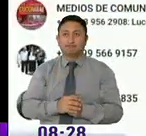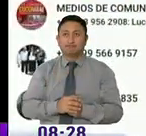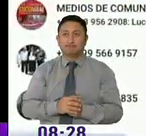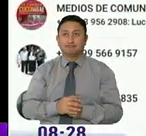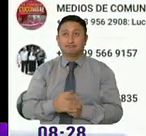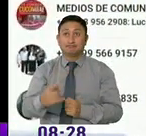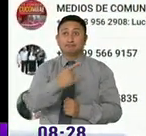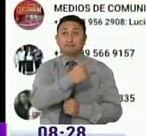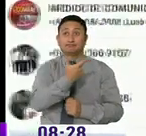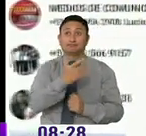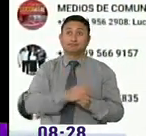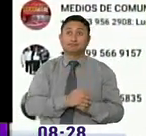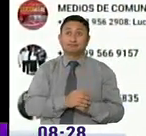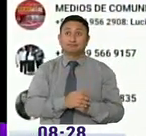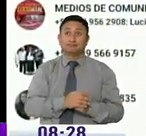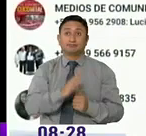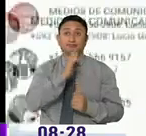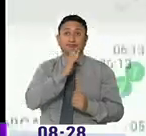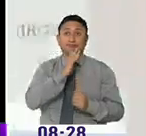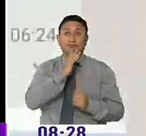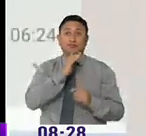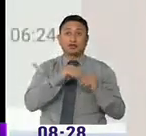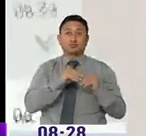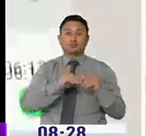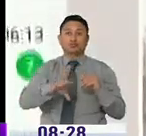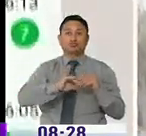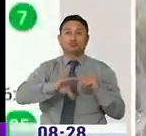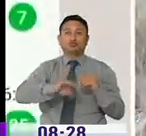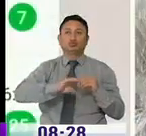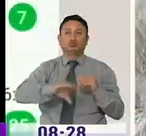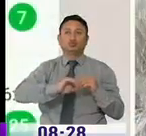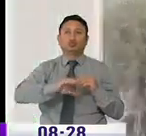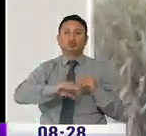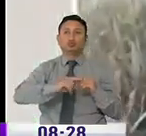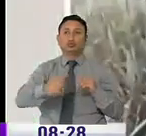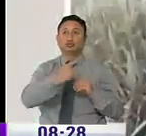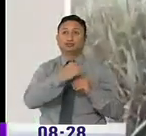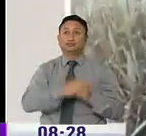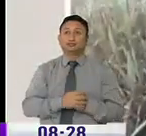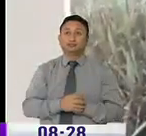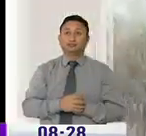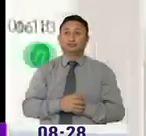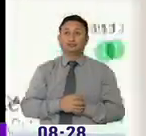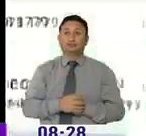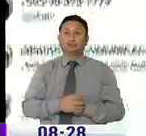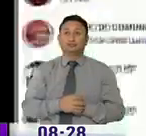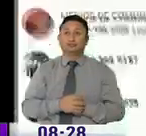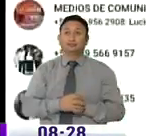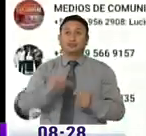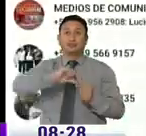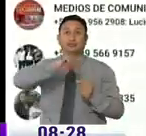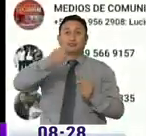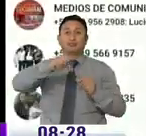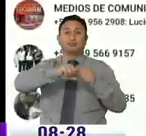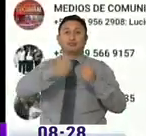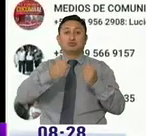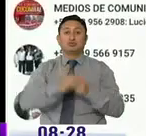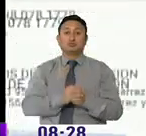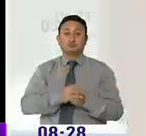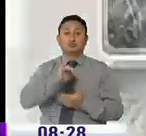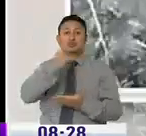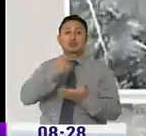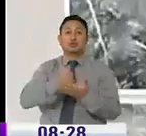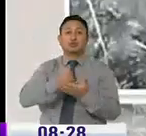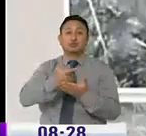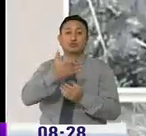claro, ahí está, por ahí se ve el agua, miren, ahí está, ahí estamos viendo. Rota la manguera, autoridades de la Junta Parroquial de